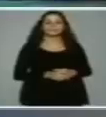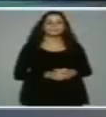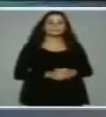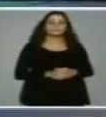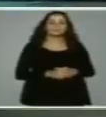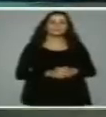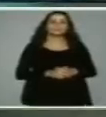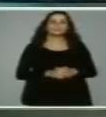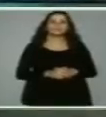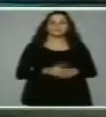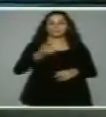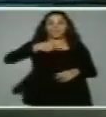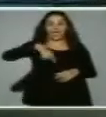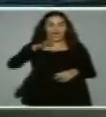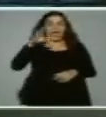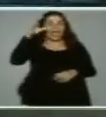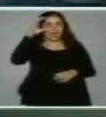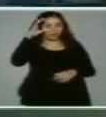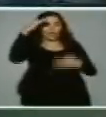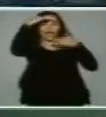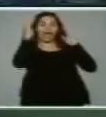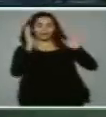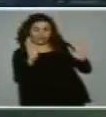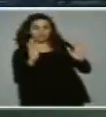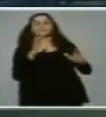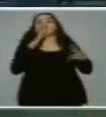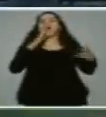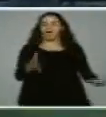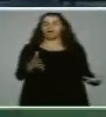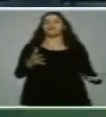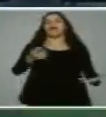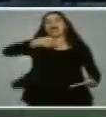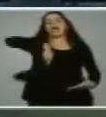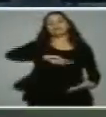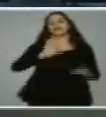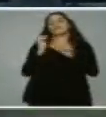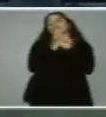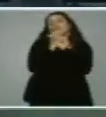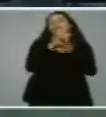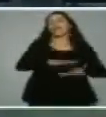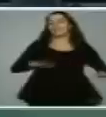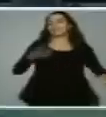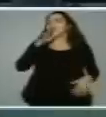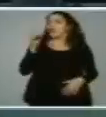chinocitos escuchen atento lo Que Canta